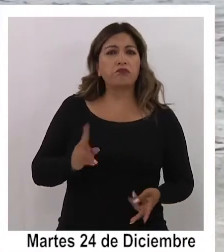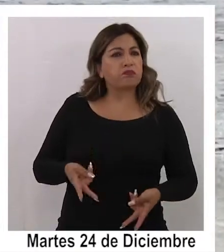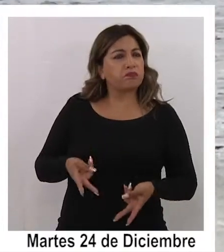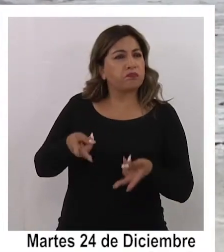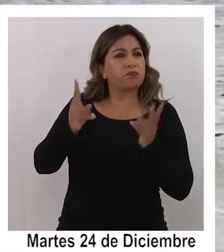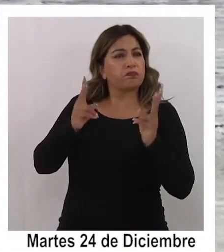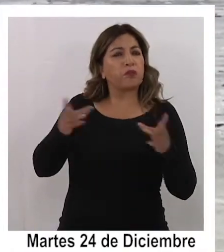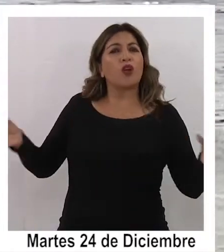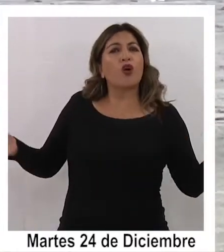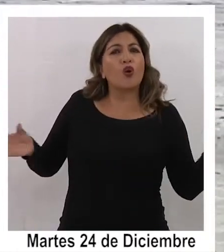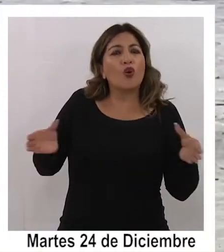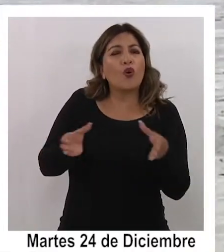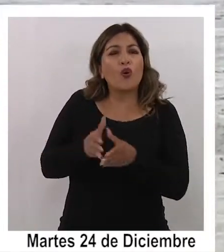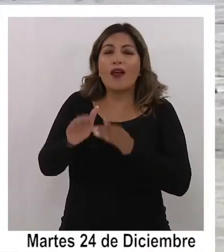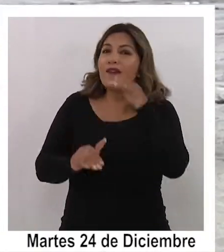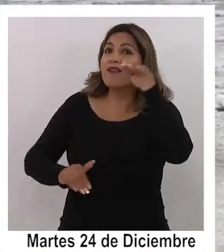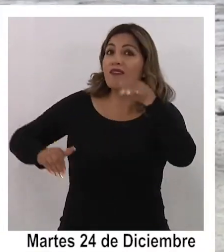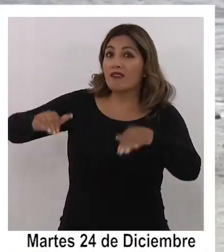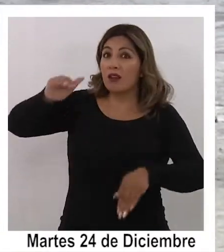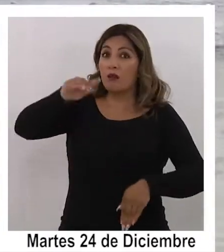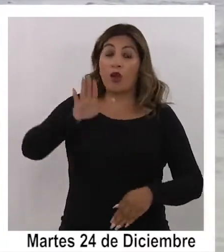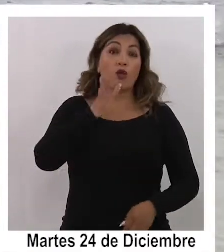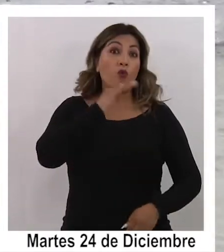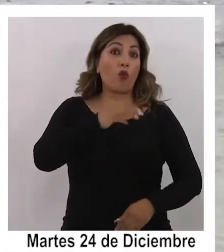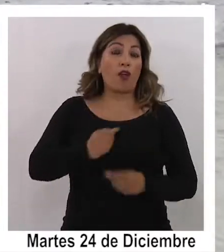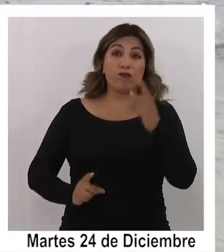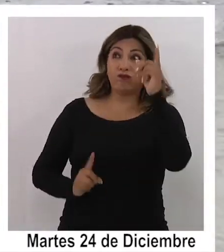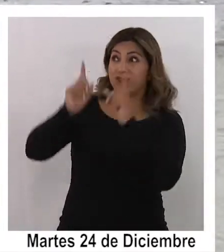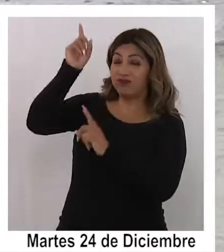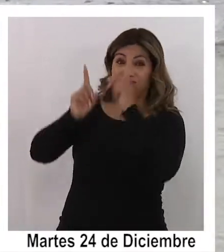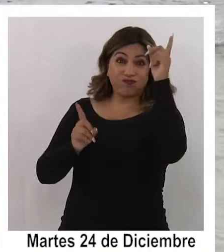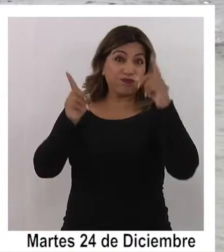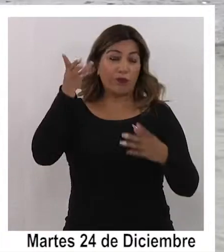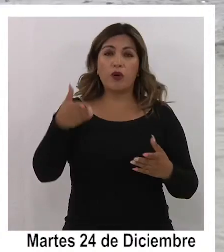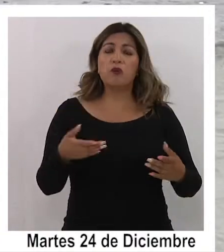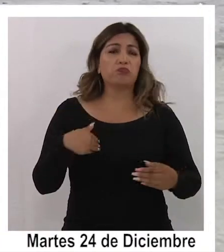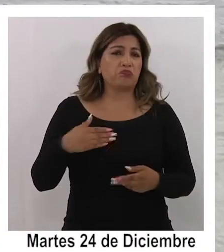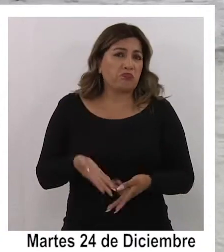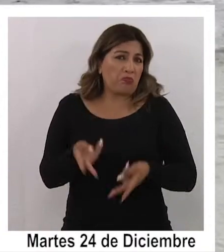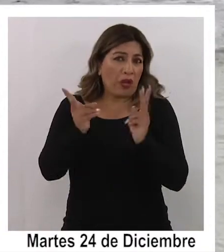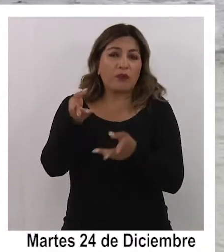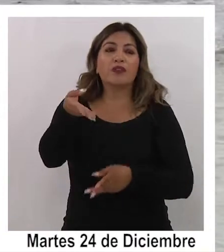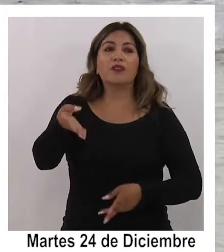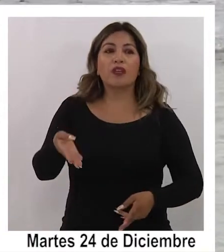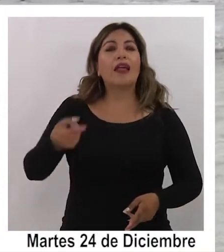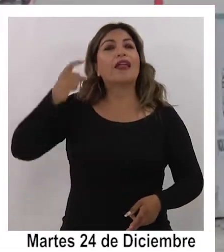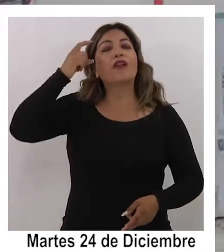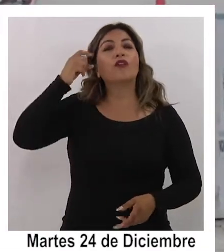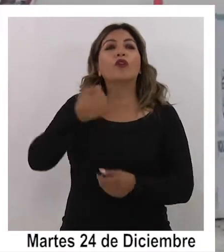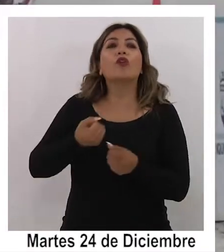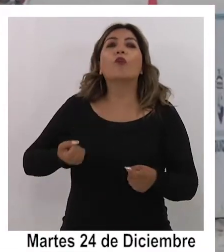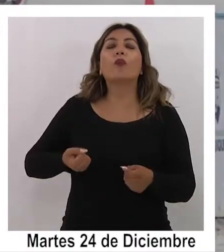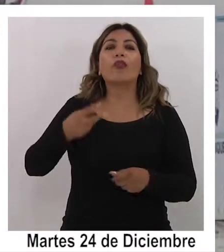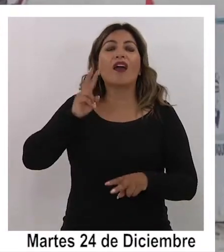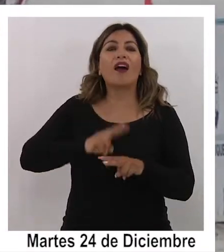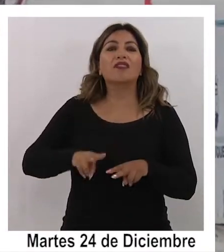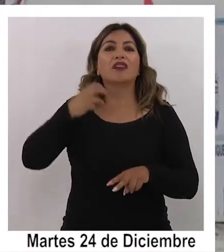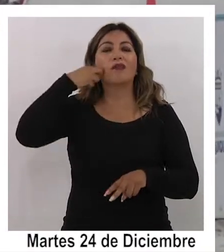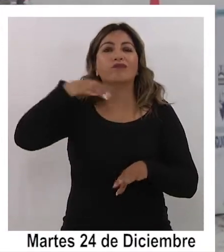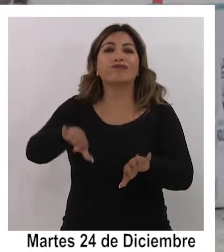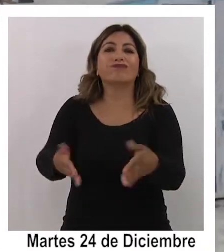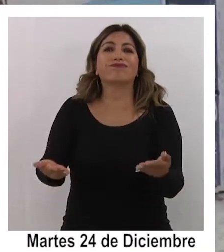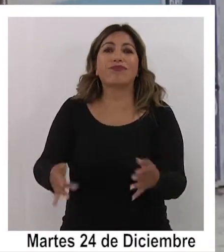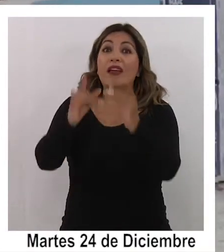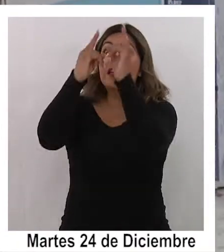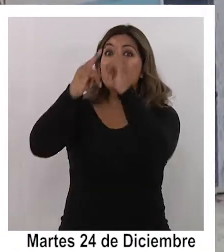está permitido reunirse en la playa aunque no haya show de fuegos artificiales, recordando que no se puede hacer